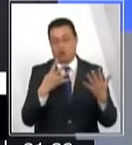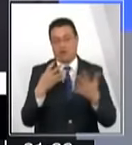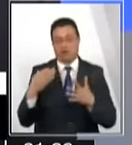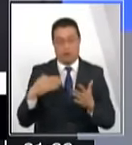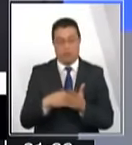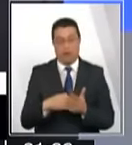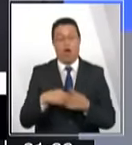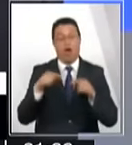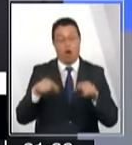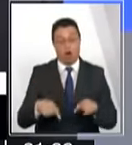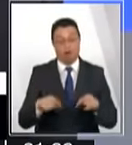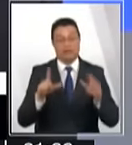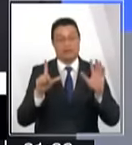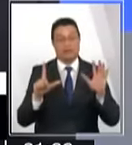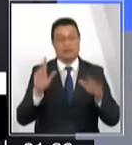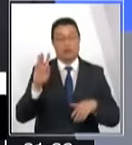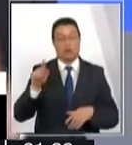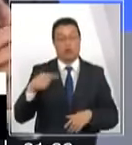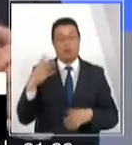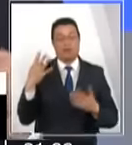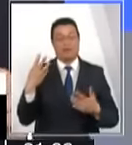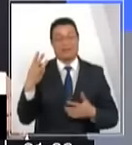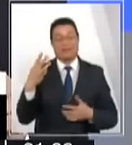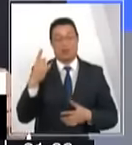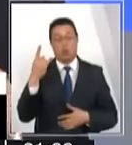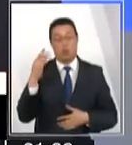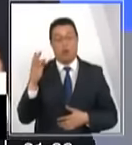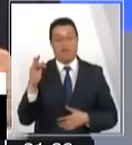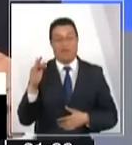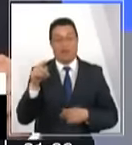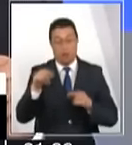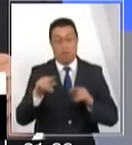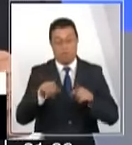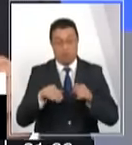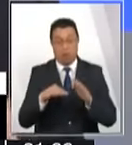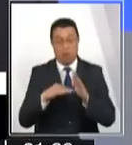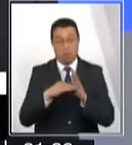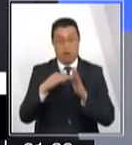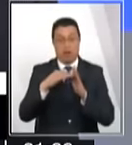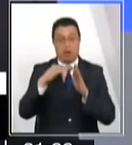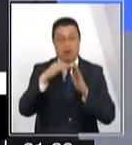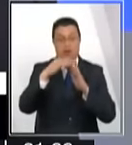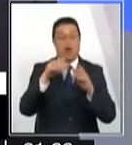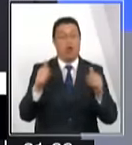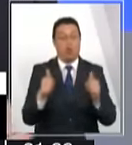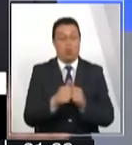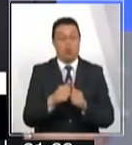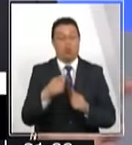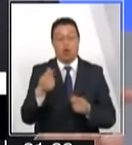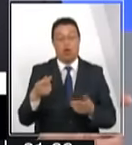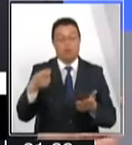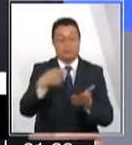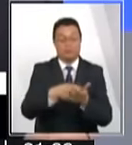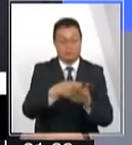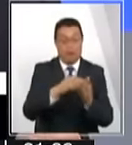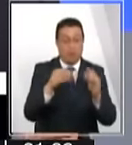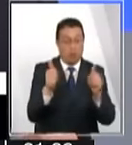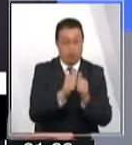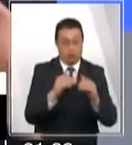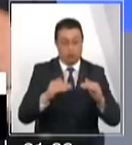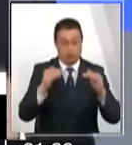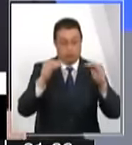hoy día es de 74,3 Uf y sigue creciendo porque va aumentando con el índice de remuneraciones por lo tanto ha